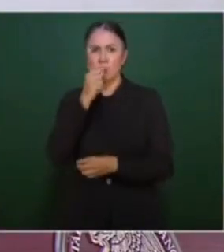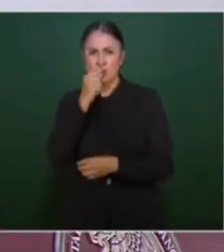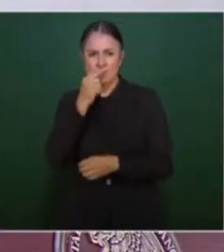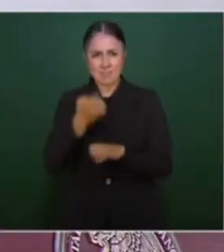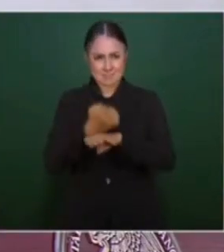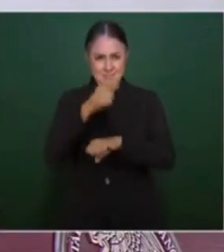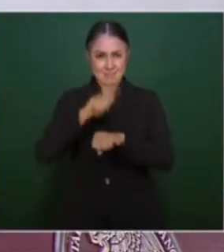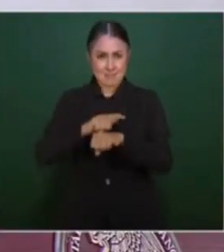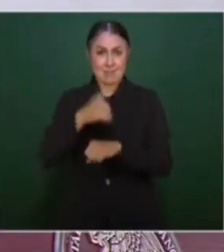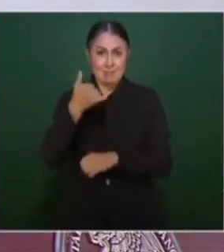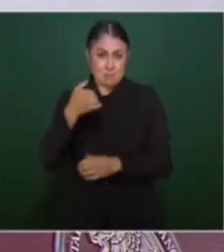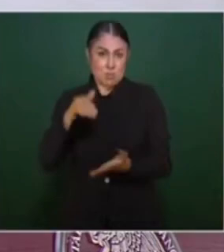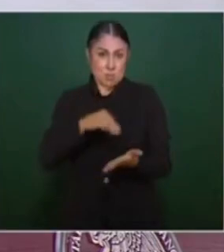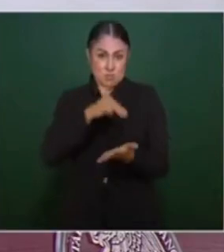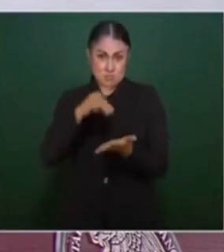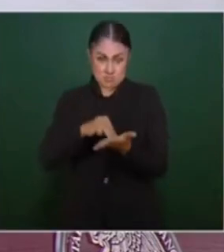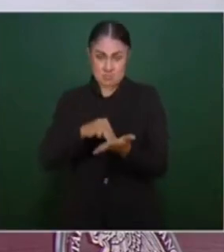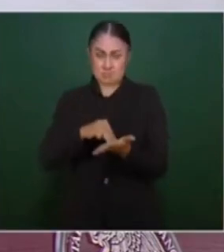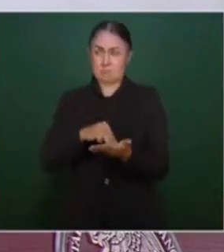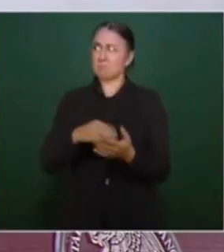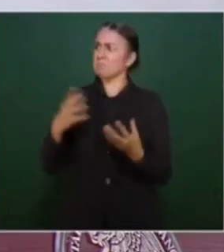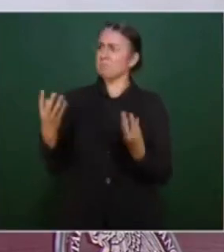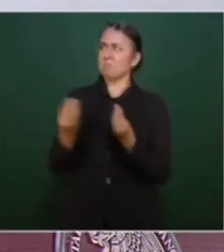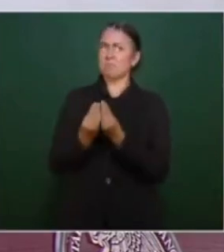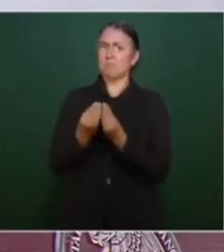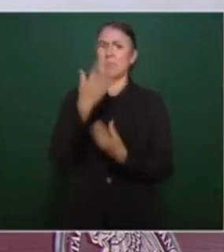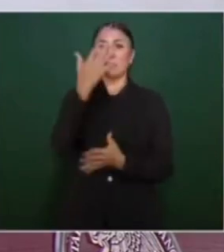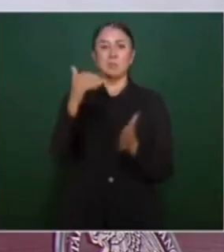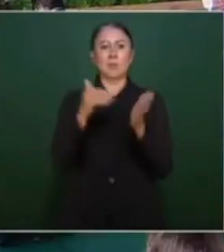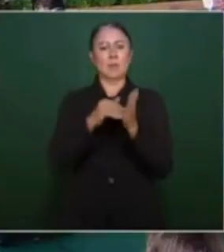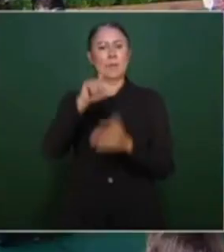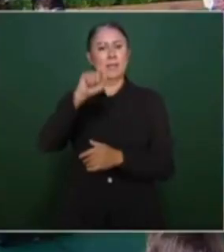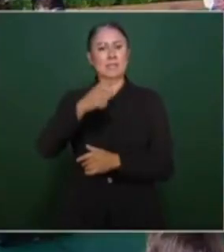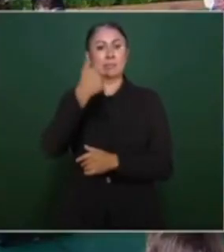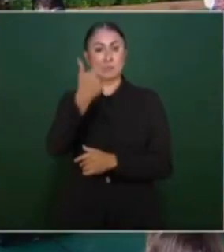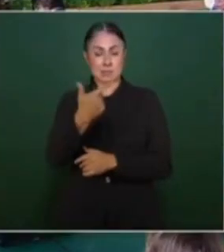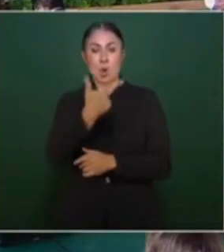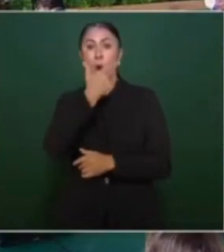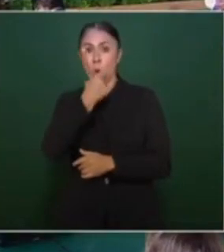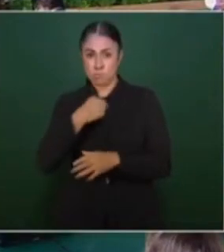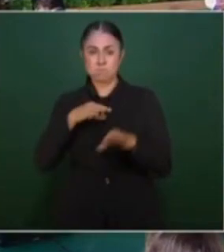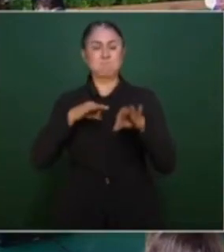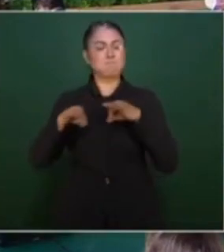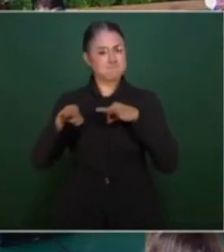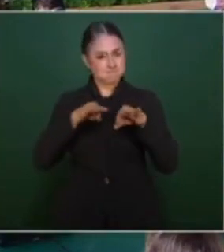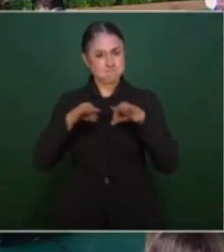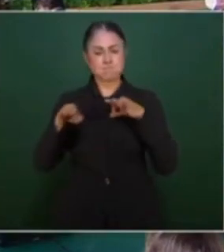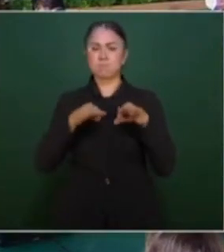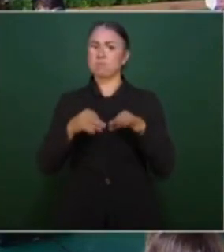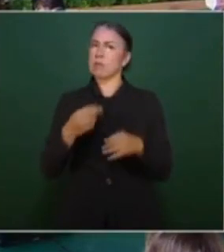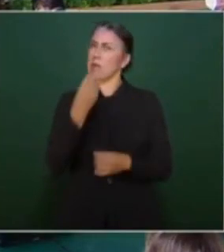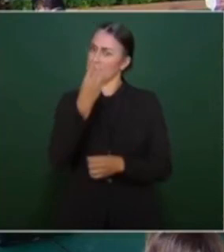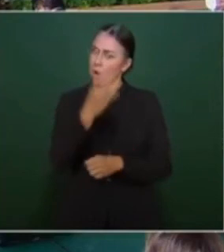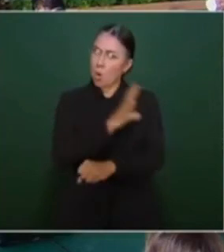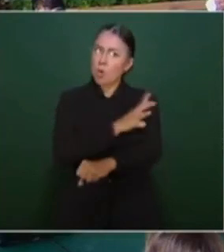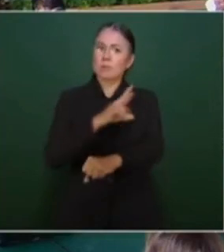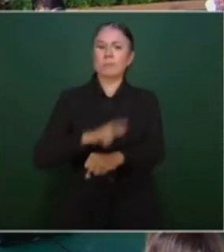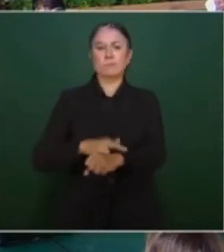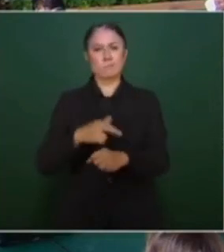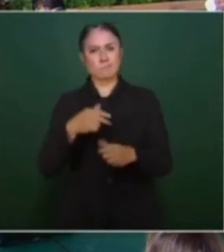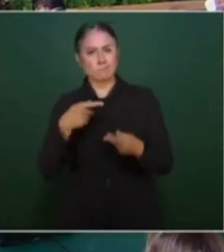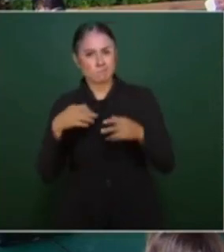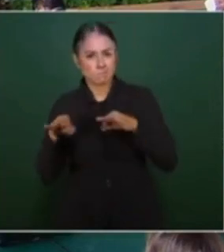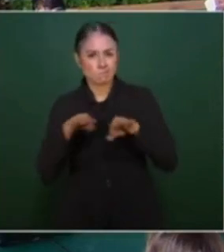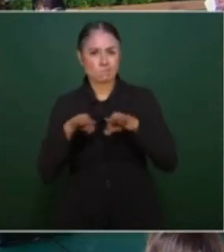Policía Municipal suman 5,027 hombres trabajando en esas tres coordinaciones